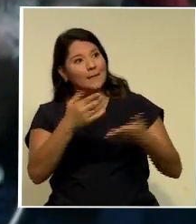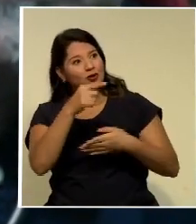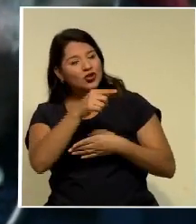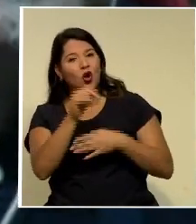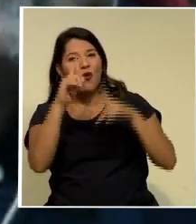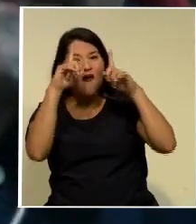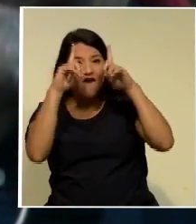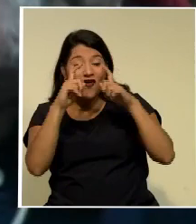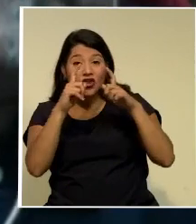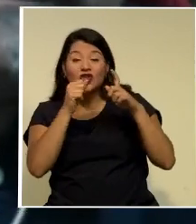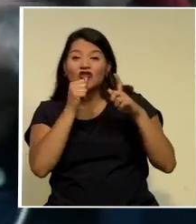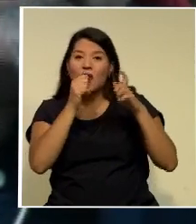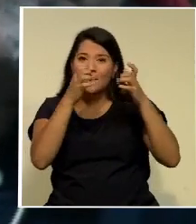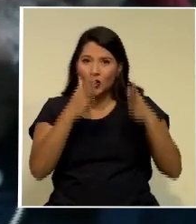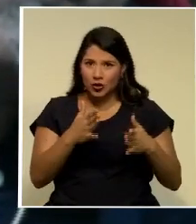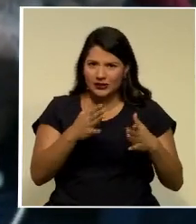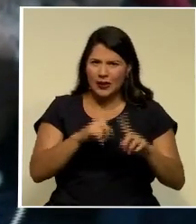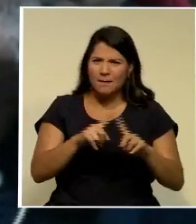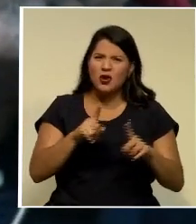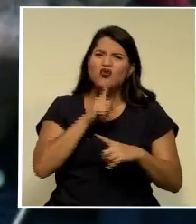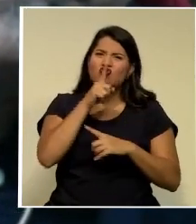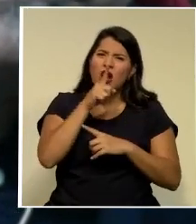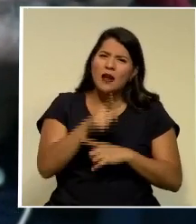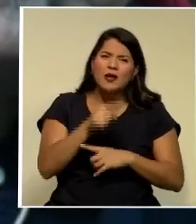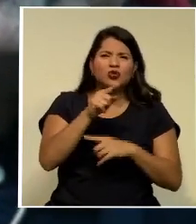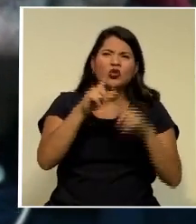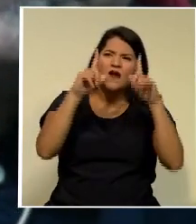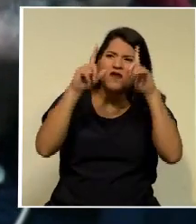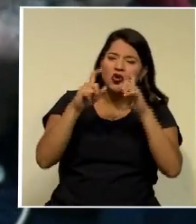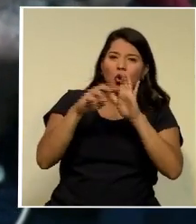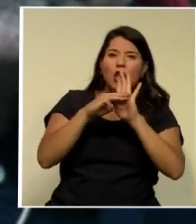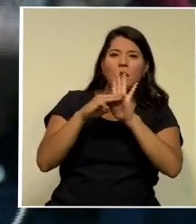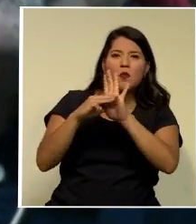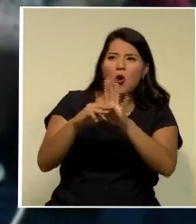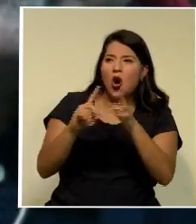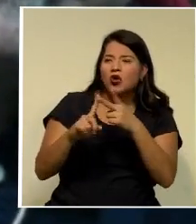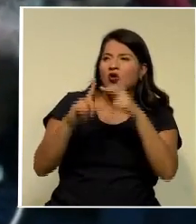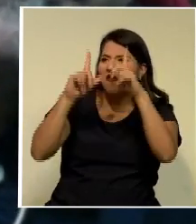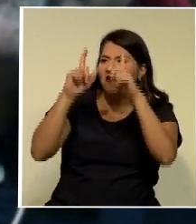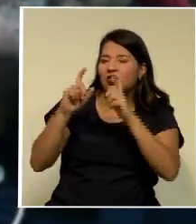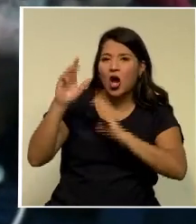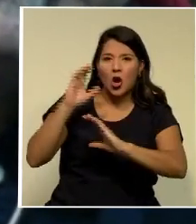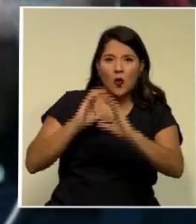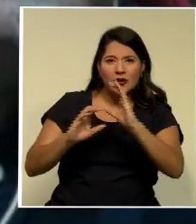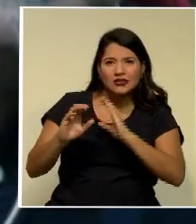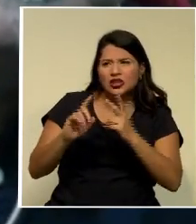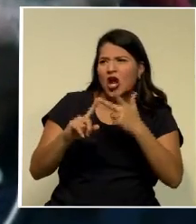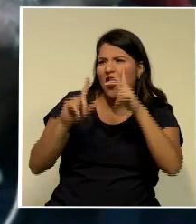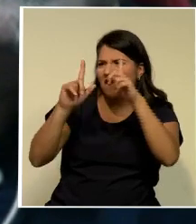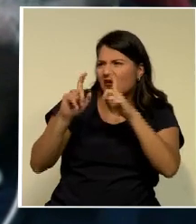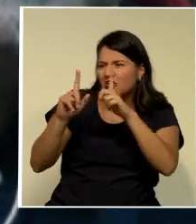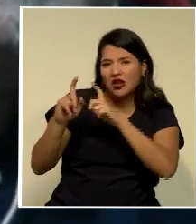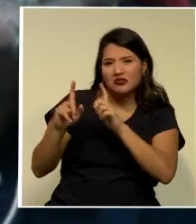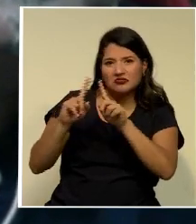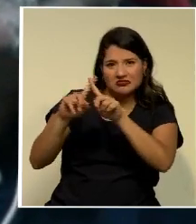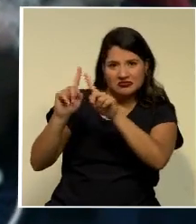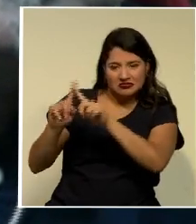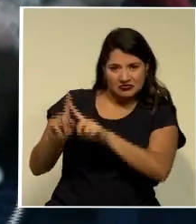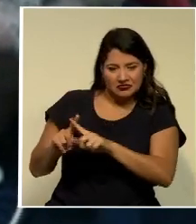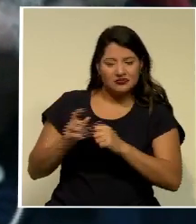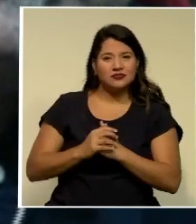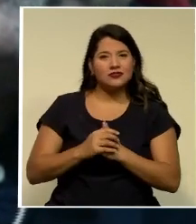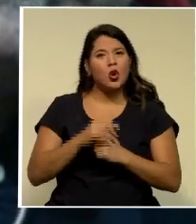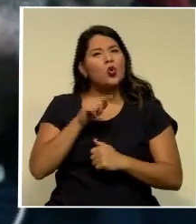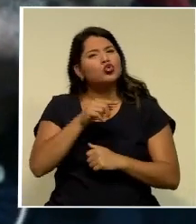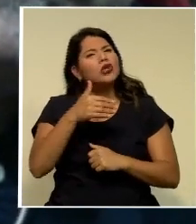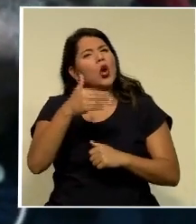facetas, pero vos en realidad sos videasta, fotógrafo de modas, fotógrafo comercial y también de publi. ¿Cuándo comenzaste